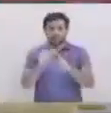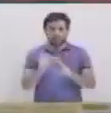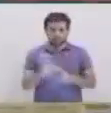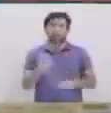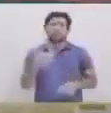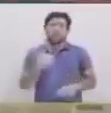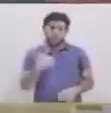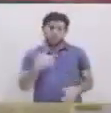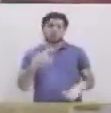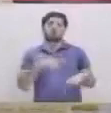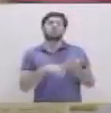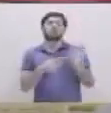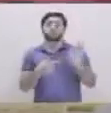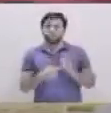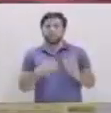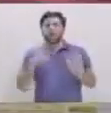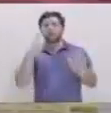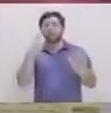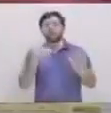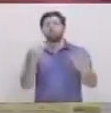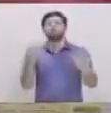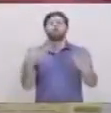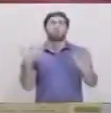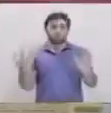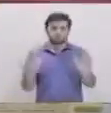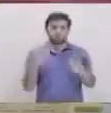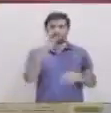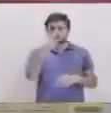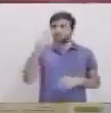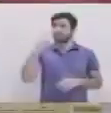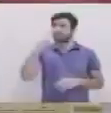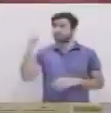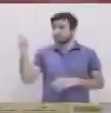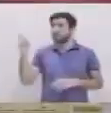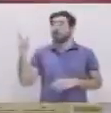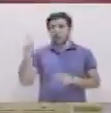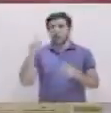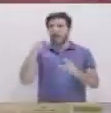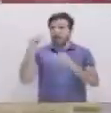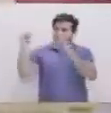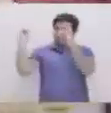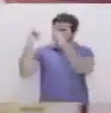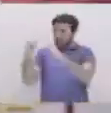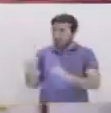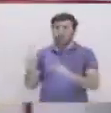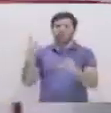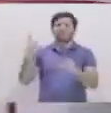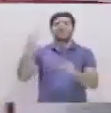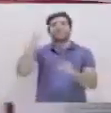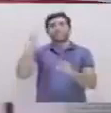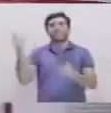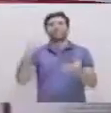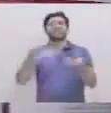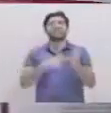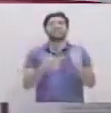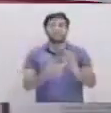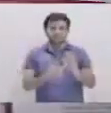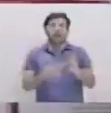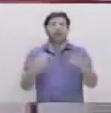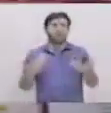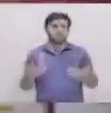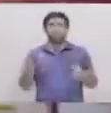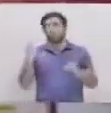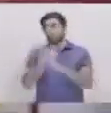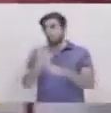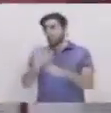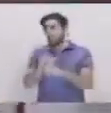significado y un significante. Te diste cuenta en nuestros ejemplos, tú observabas la imagen y sabías cuál iba a ser tu significado. pero también reconociste el significante.